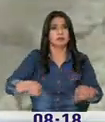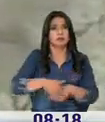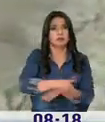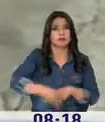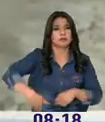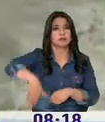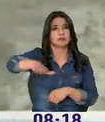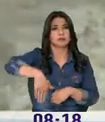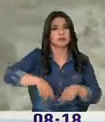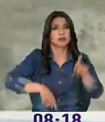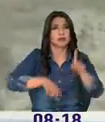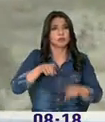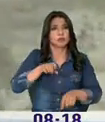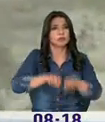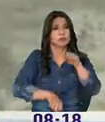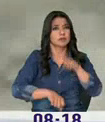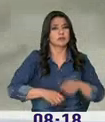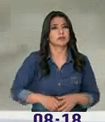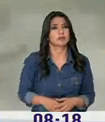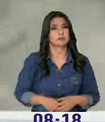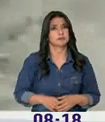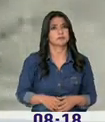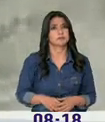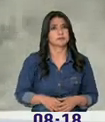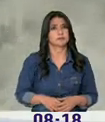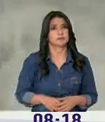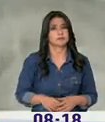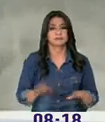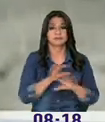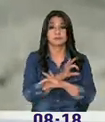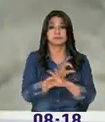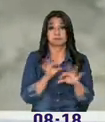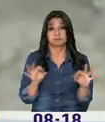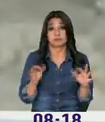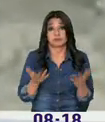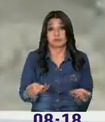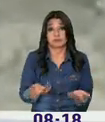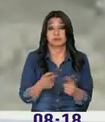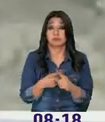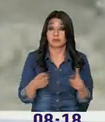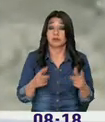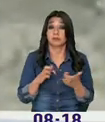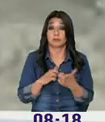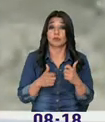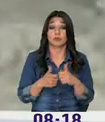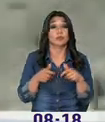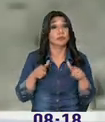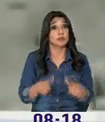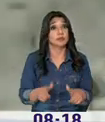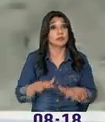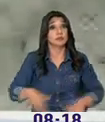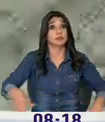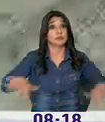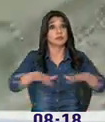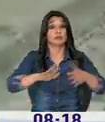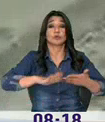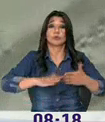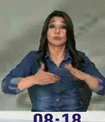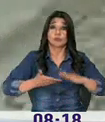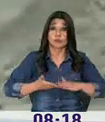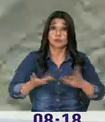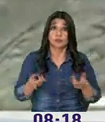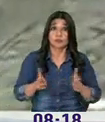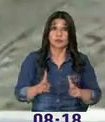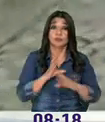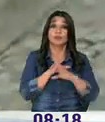parecer, muchas están ya, se han limpiado del sitio y eso también podría dificultar a toda la comunidad, inclusive